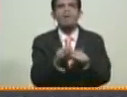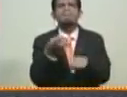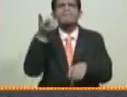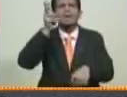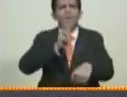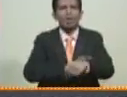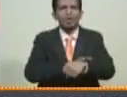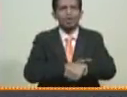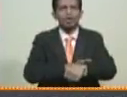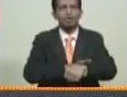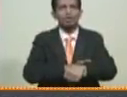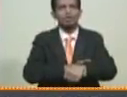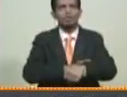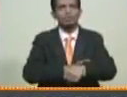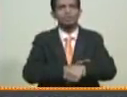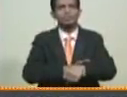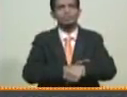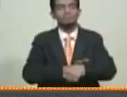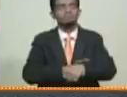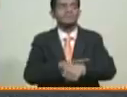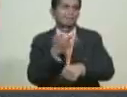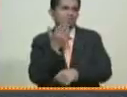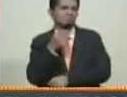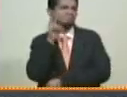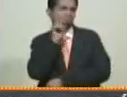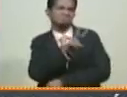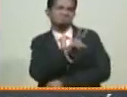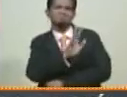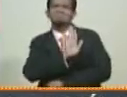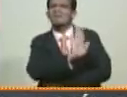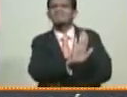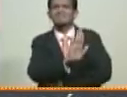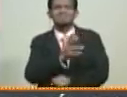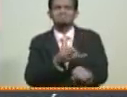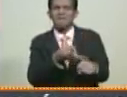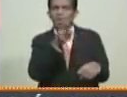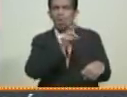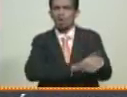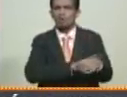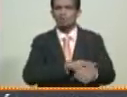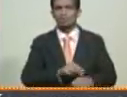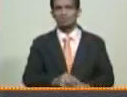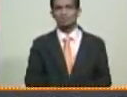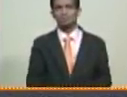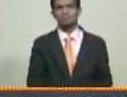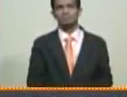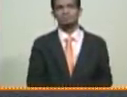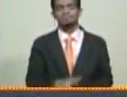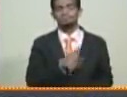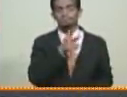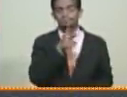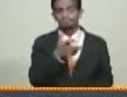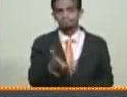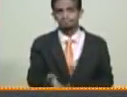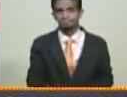dicho, se está viendo tal cual está. Creo que está peor. Creo que está peor. No hay forma ni